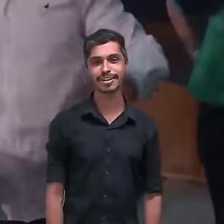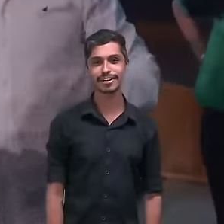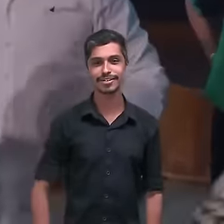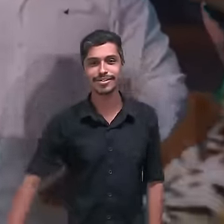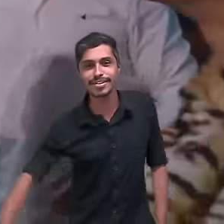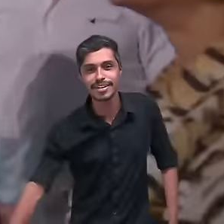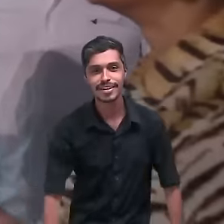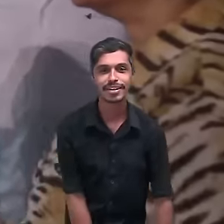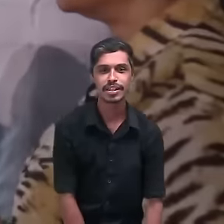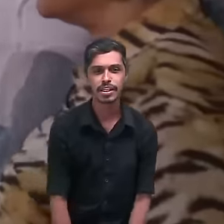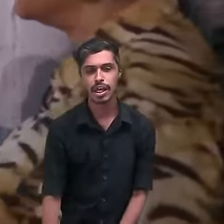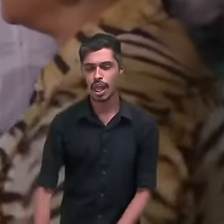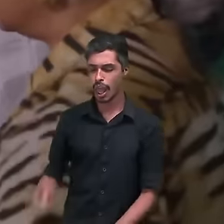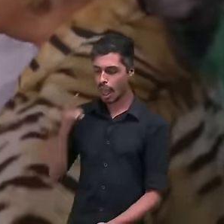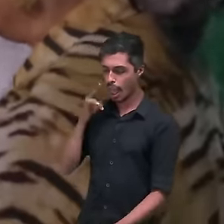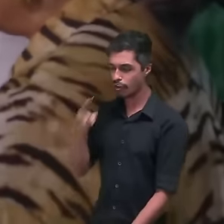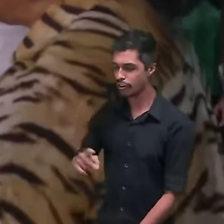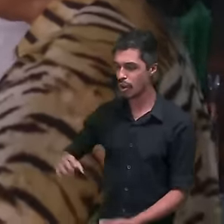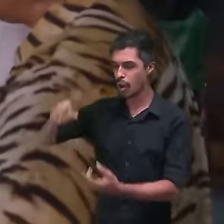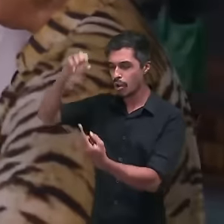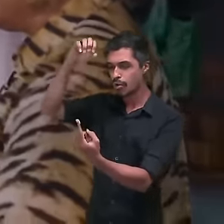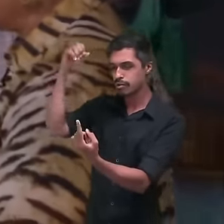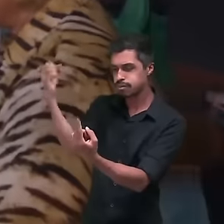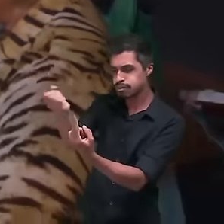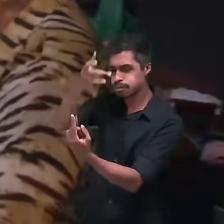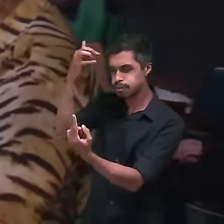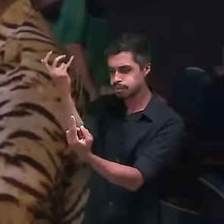Yo vi un fuego desciendo sobre tu cabeza.